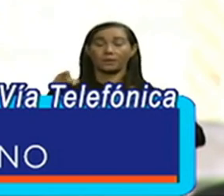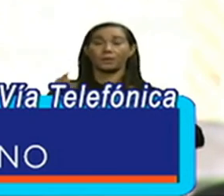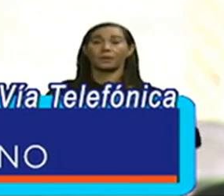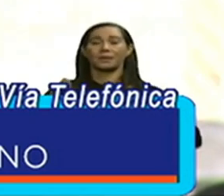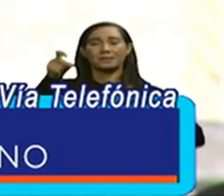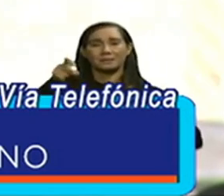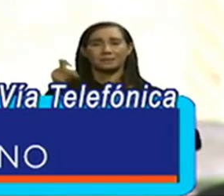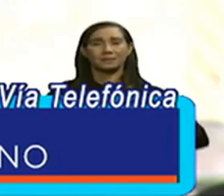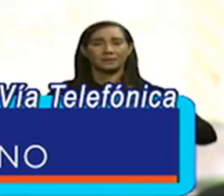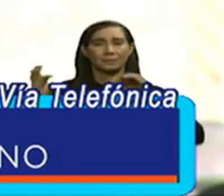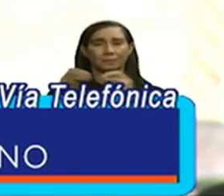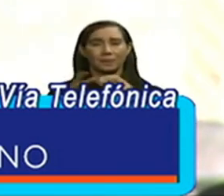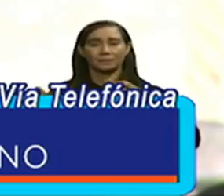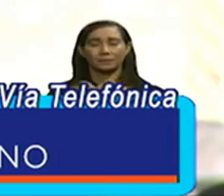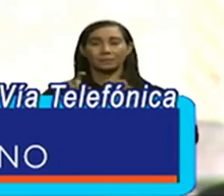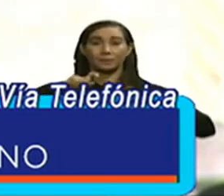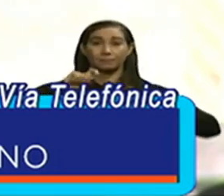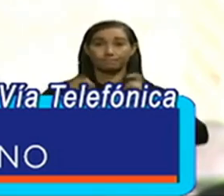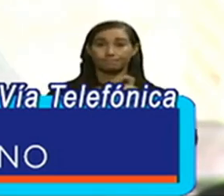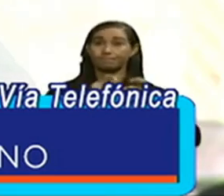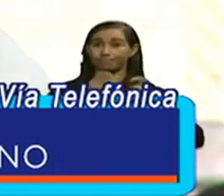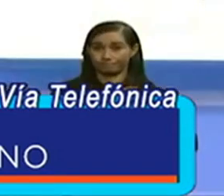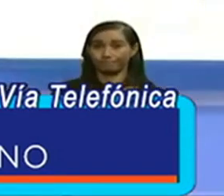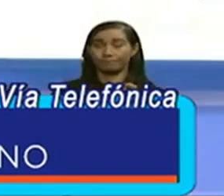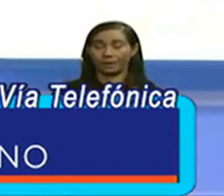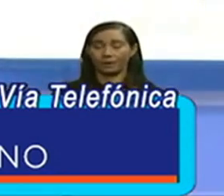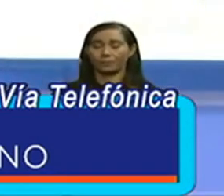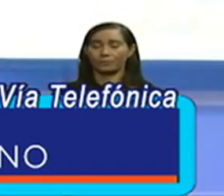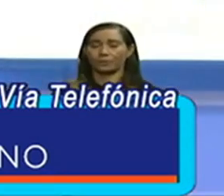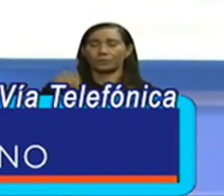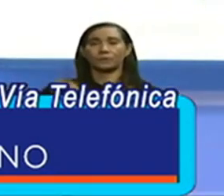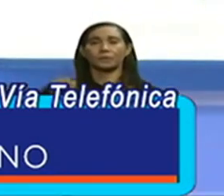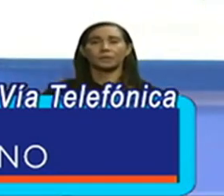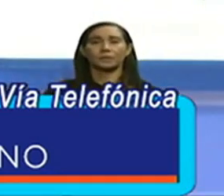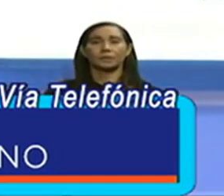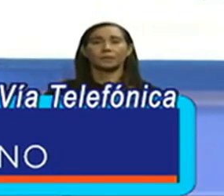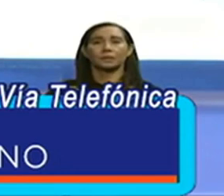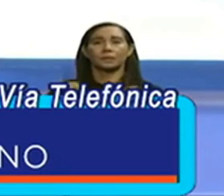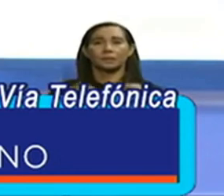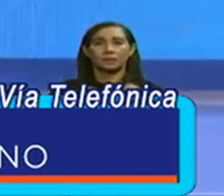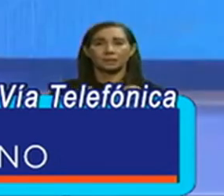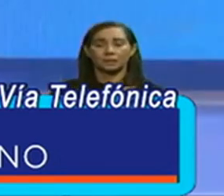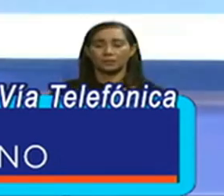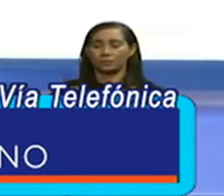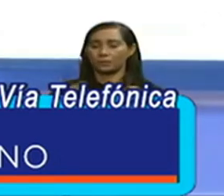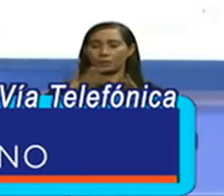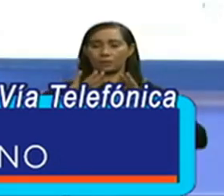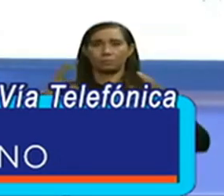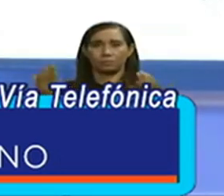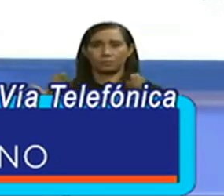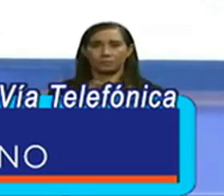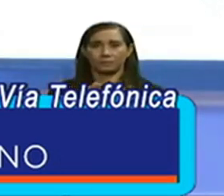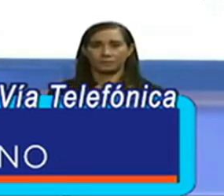únicos. Caribe Tour dice rutas afiliadas a Fenatrano con inversiones